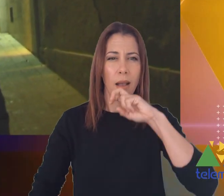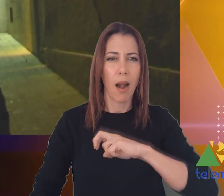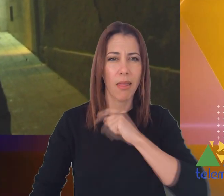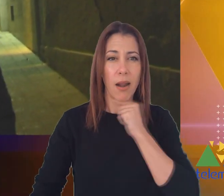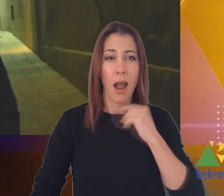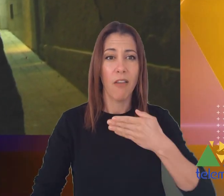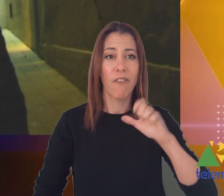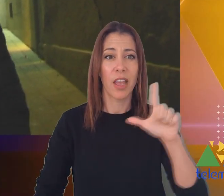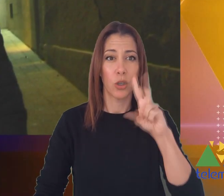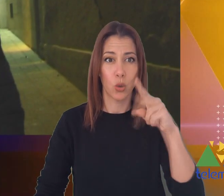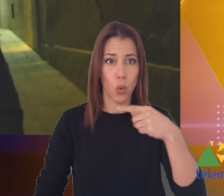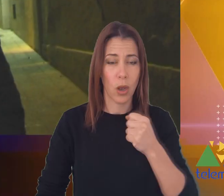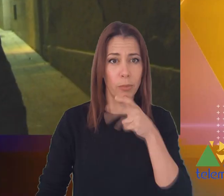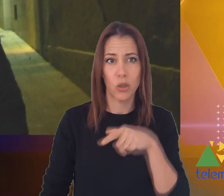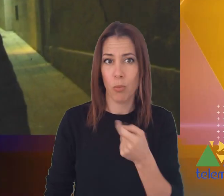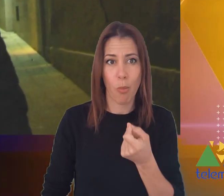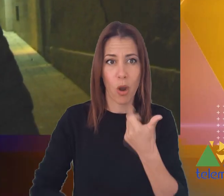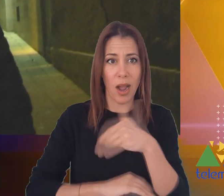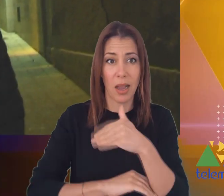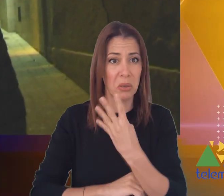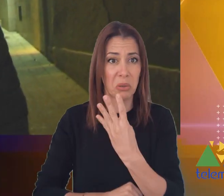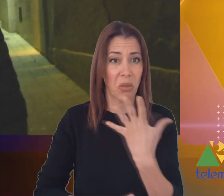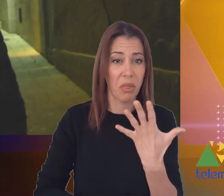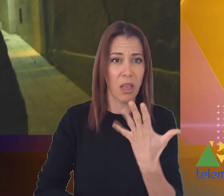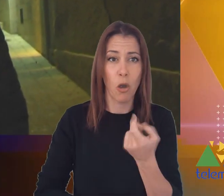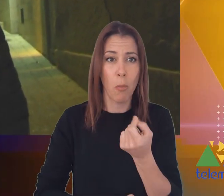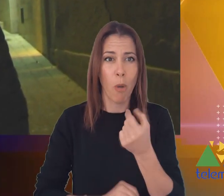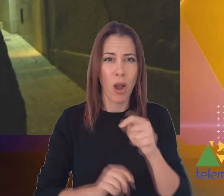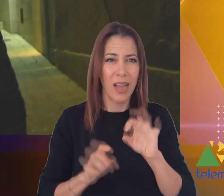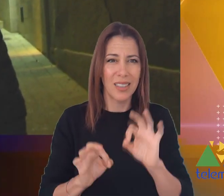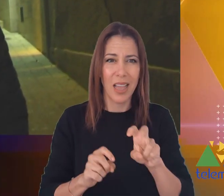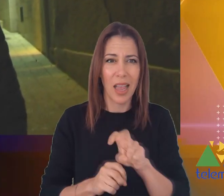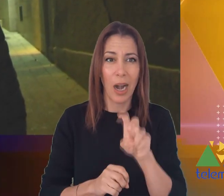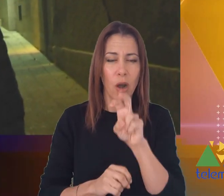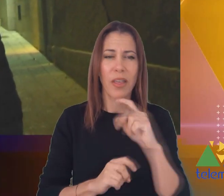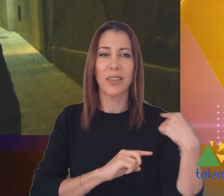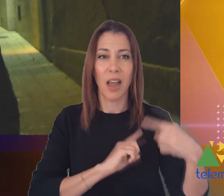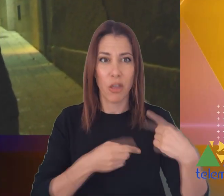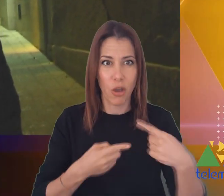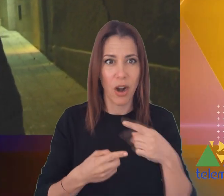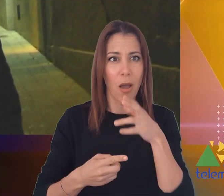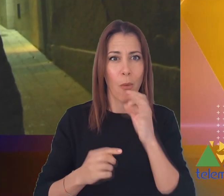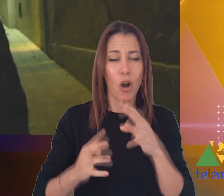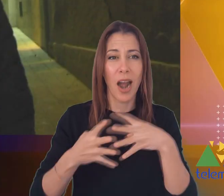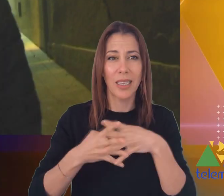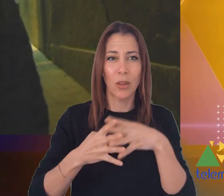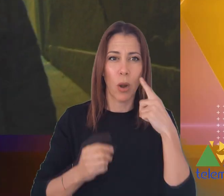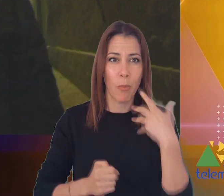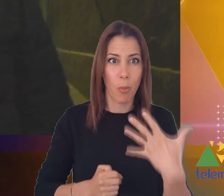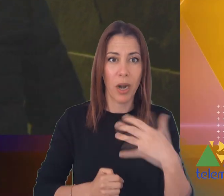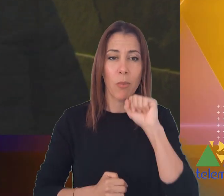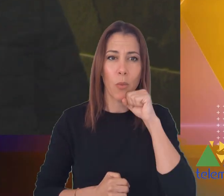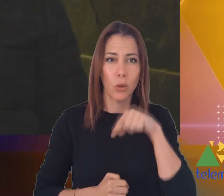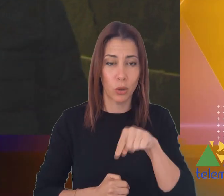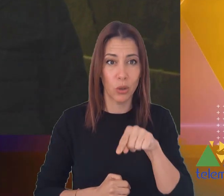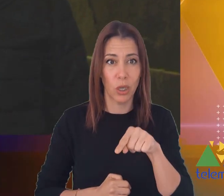una de las poquitas calles en Motril, que quedan 4 o 5 calles escalonadas y tradicionales de la arquitectura popular motrileña,